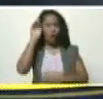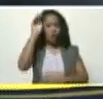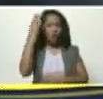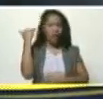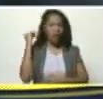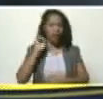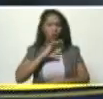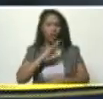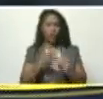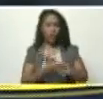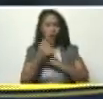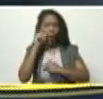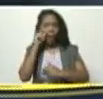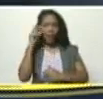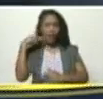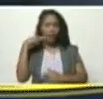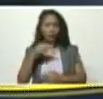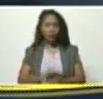Mandela.